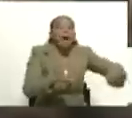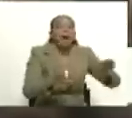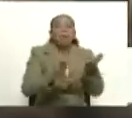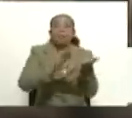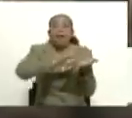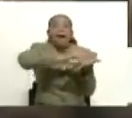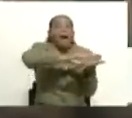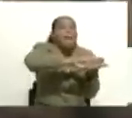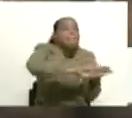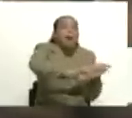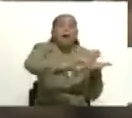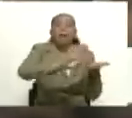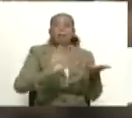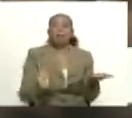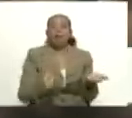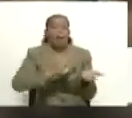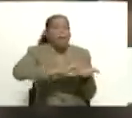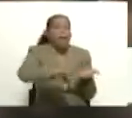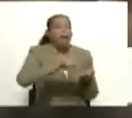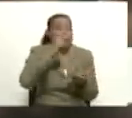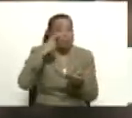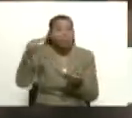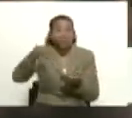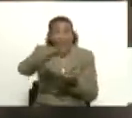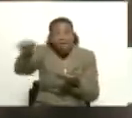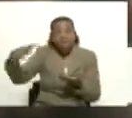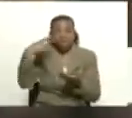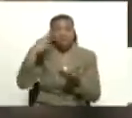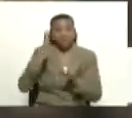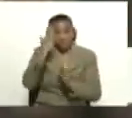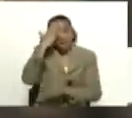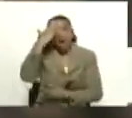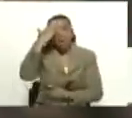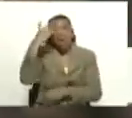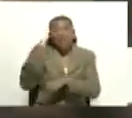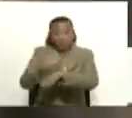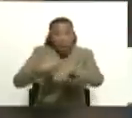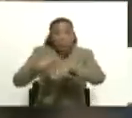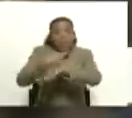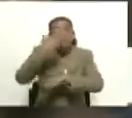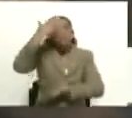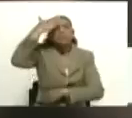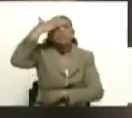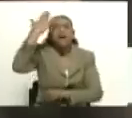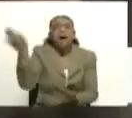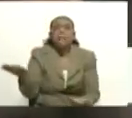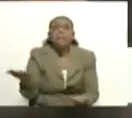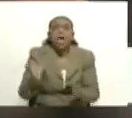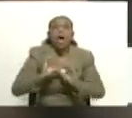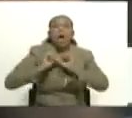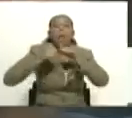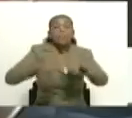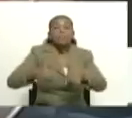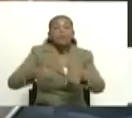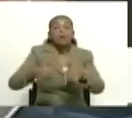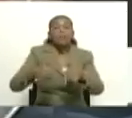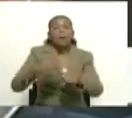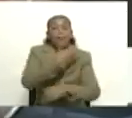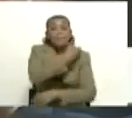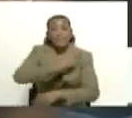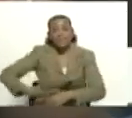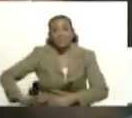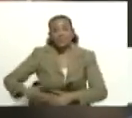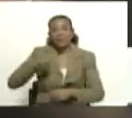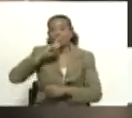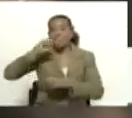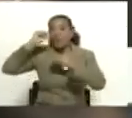mundo. Y ustedes sí, los del gobierno, comenzando por el presidente